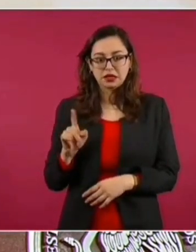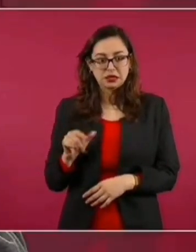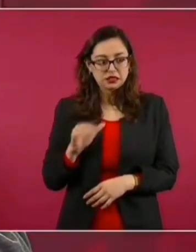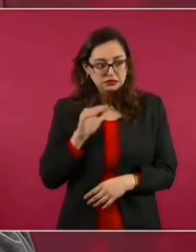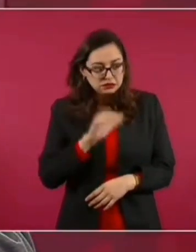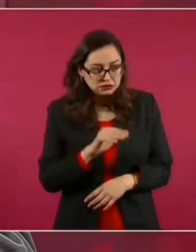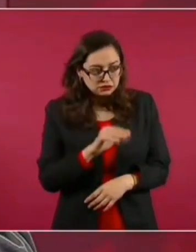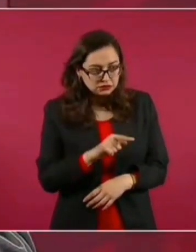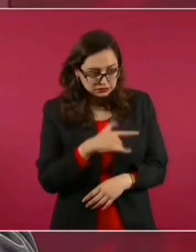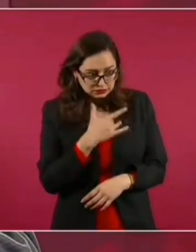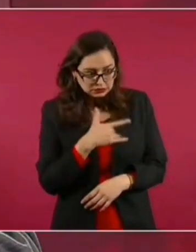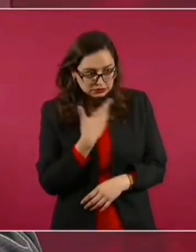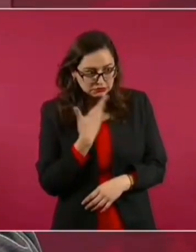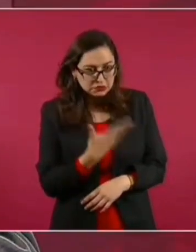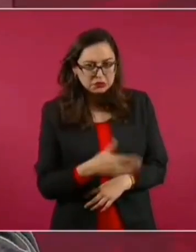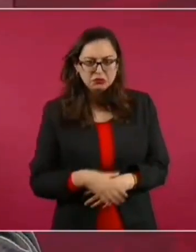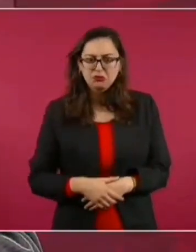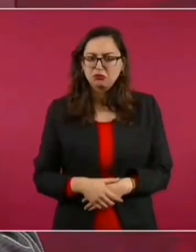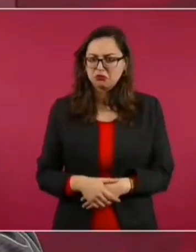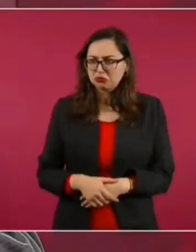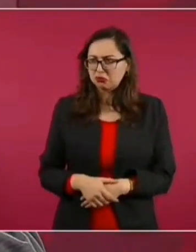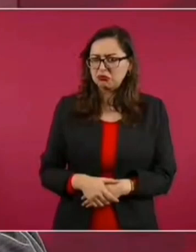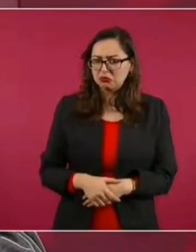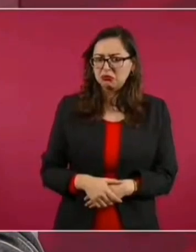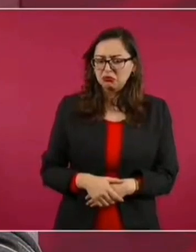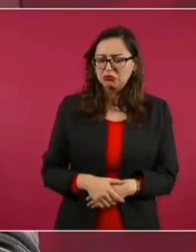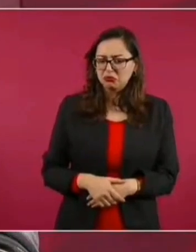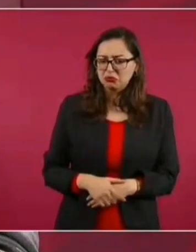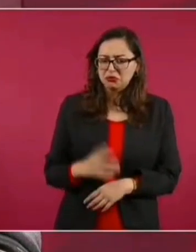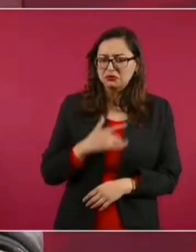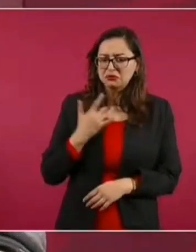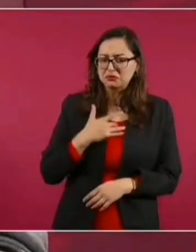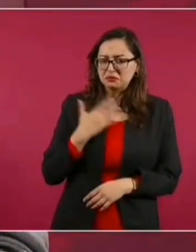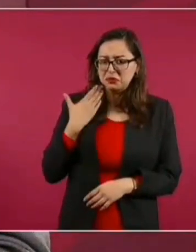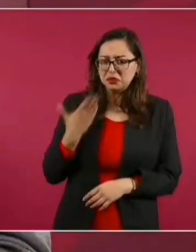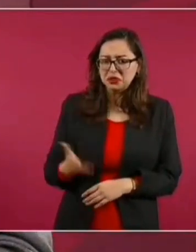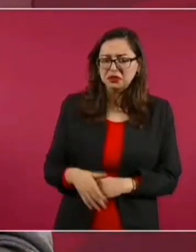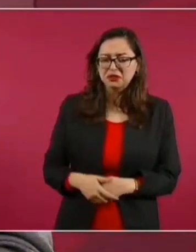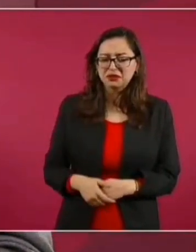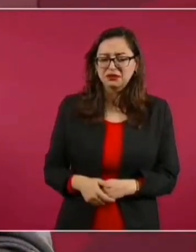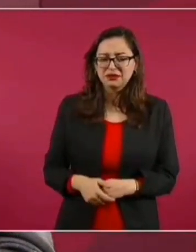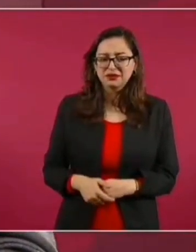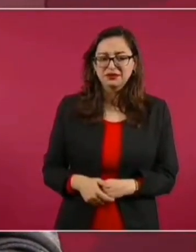bien? Digo, sí, sí estoy bien. Pero